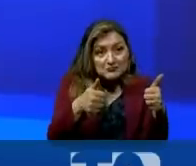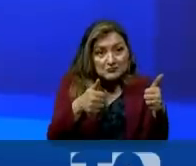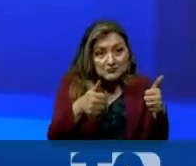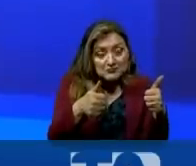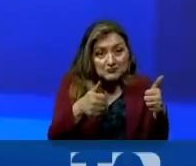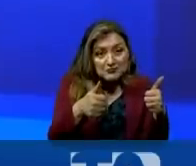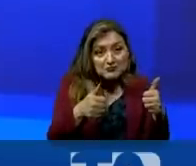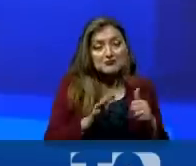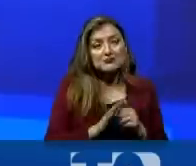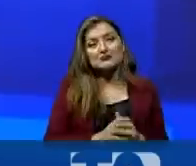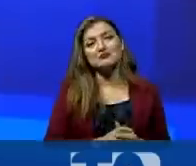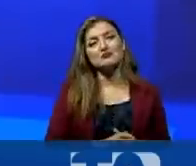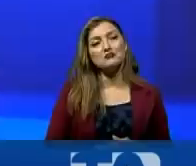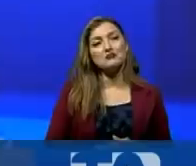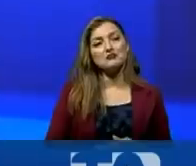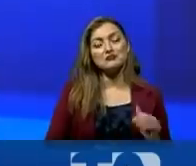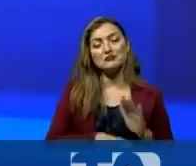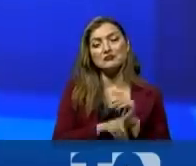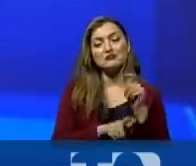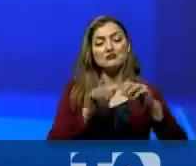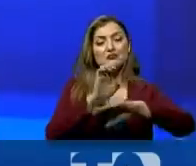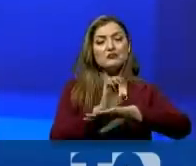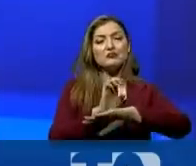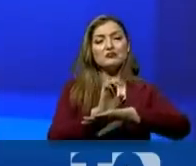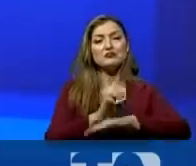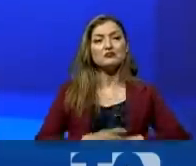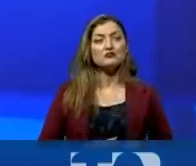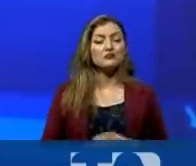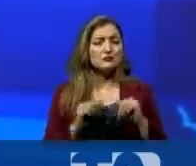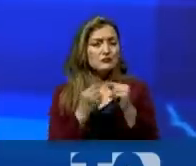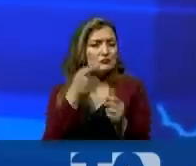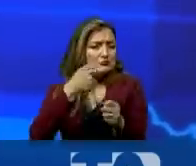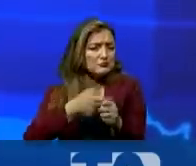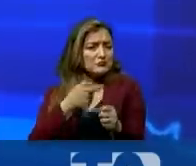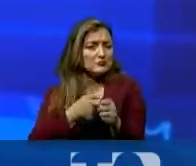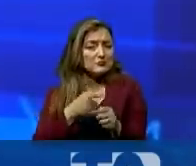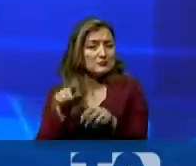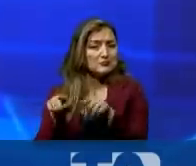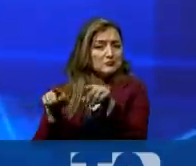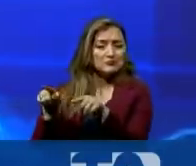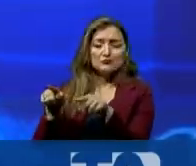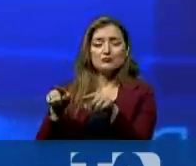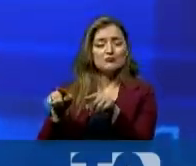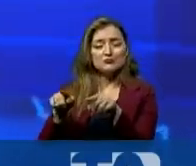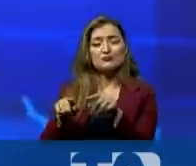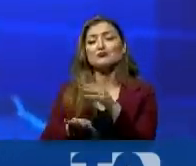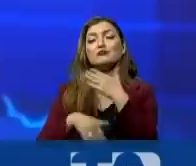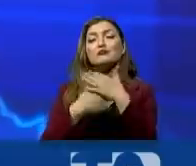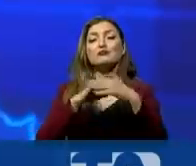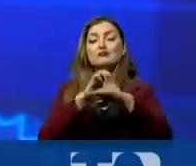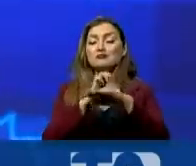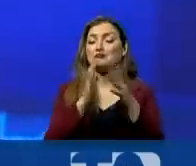escenario que sirva para la gran mayoría de ecuatorianos no sólo de grupos puntuales o grupos específicos